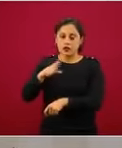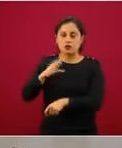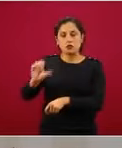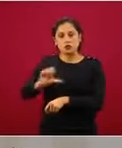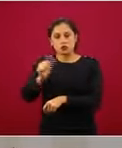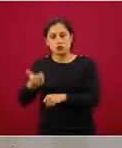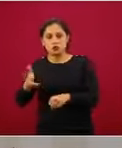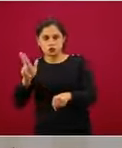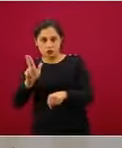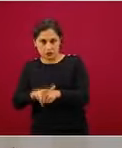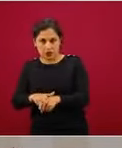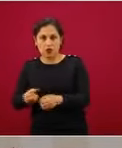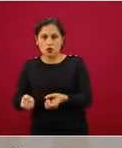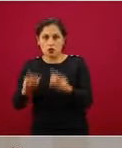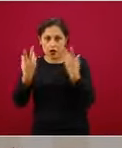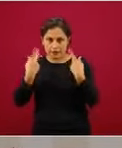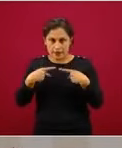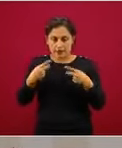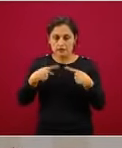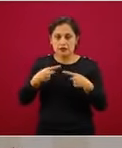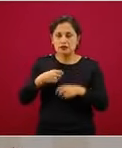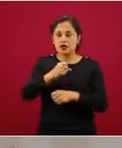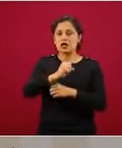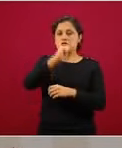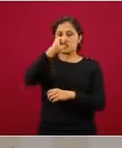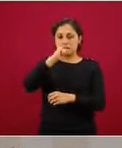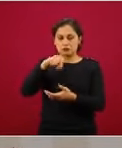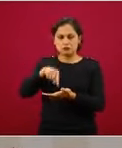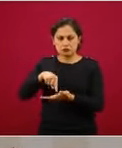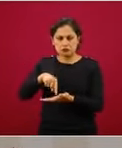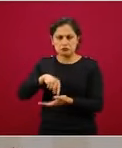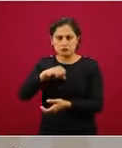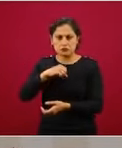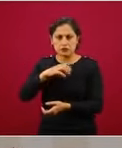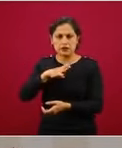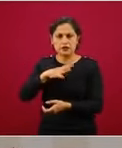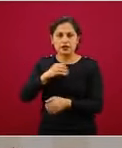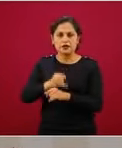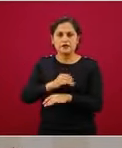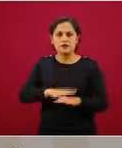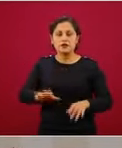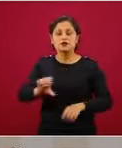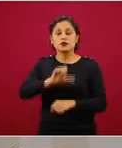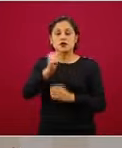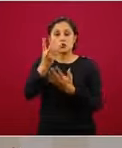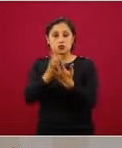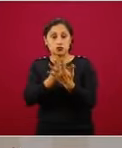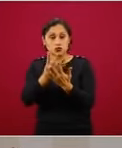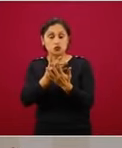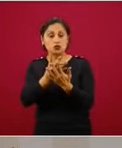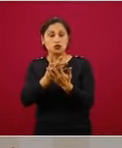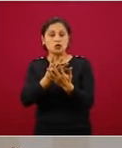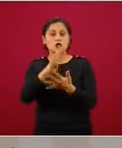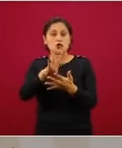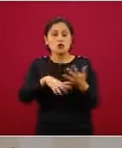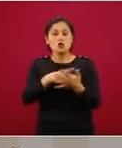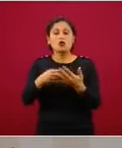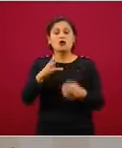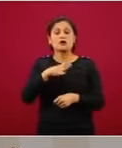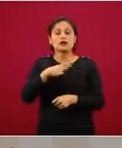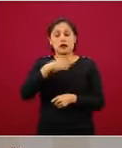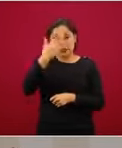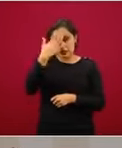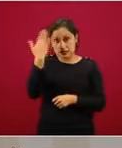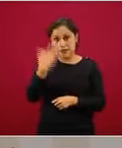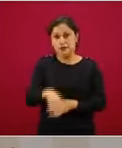detalles sobre cuántas personas están intubadas, y también de la base de datos nominal sabemos justamente cuántas personas, que